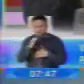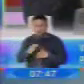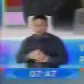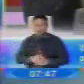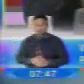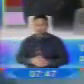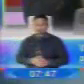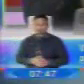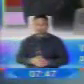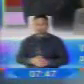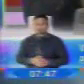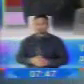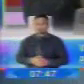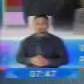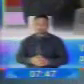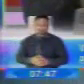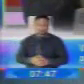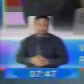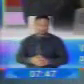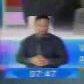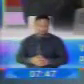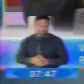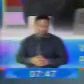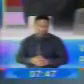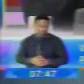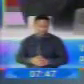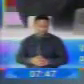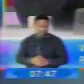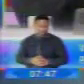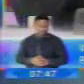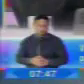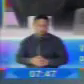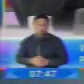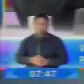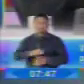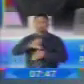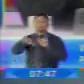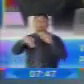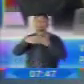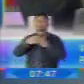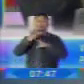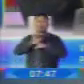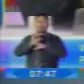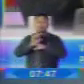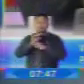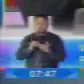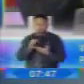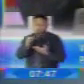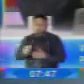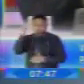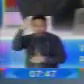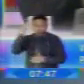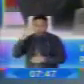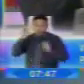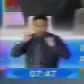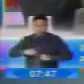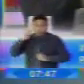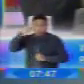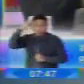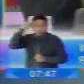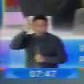el brote, el rebrote que ha habido, ¿no? Pero en todo el Ecuador, los cantones que estén amarillo, ya hay